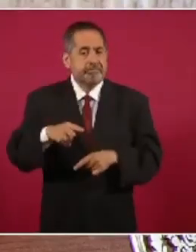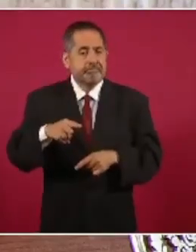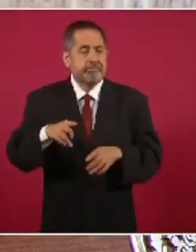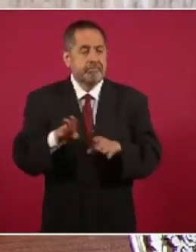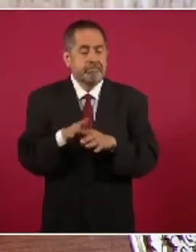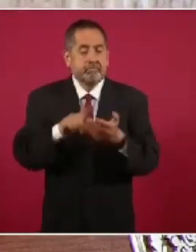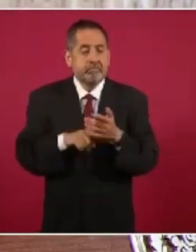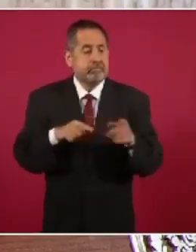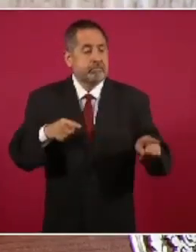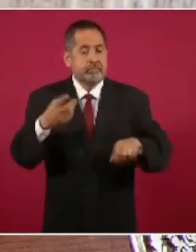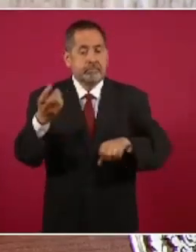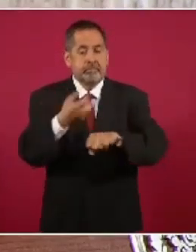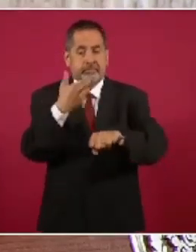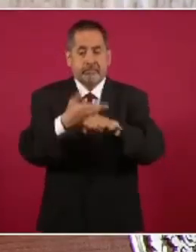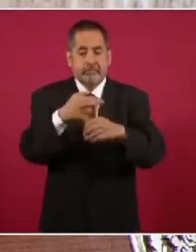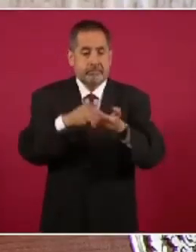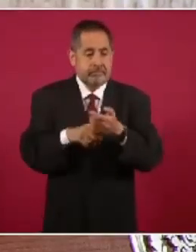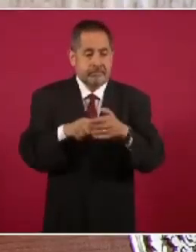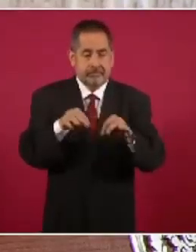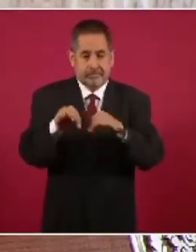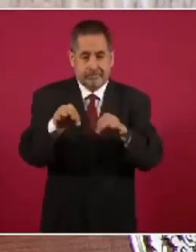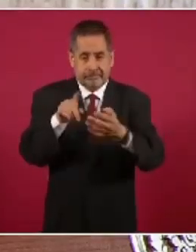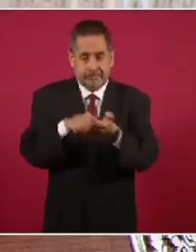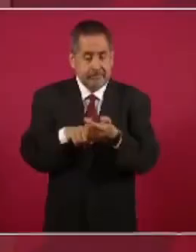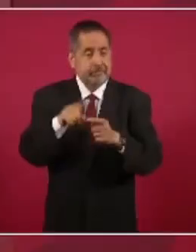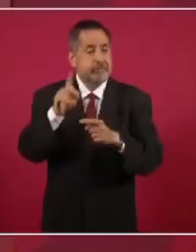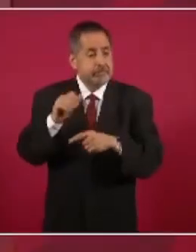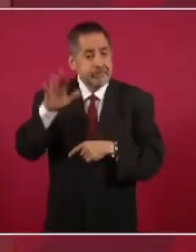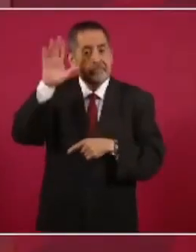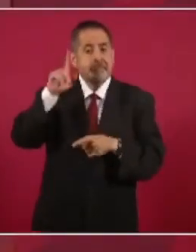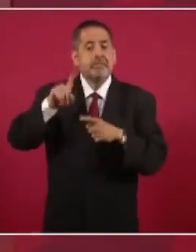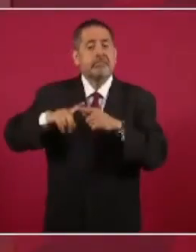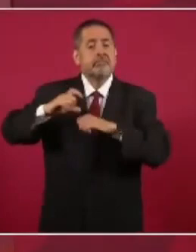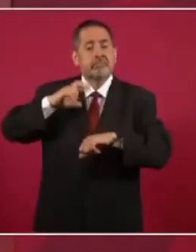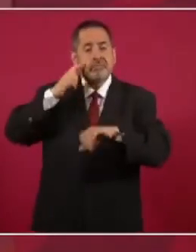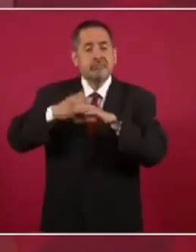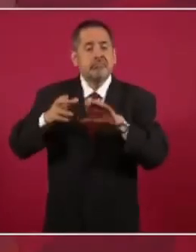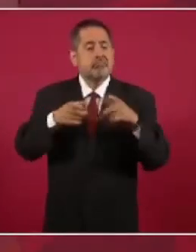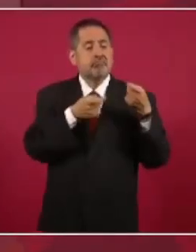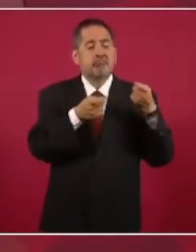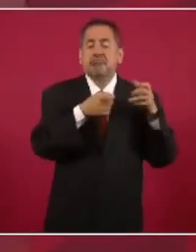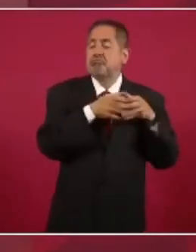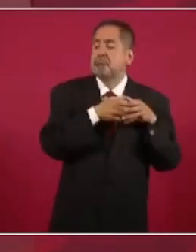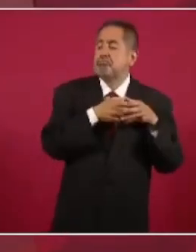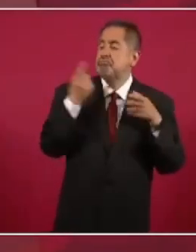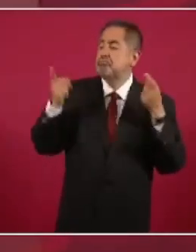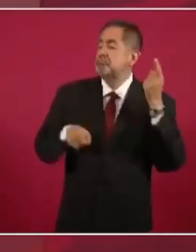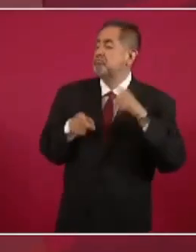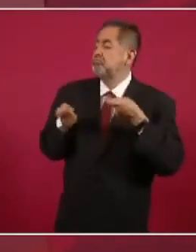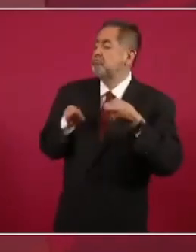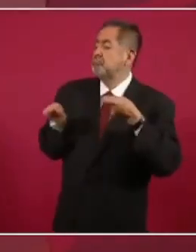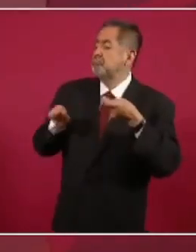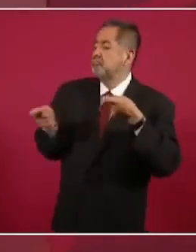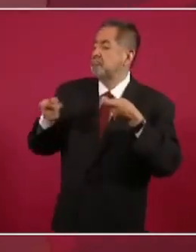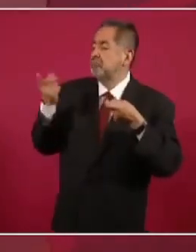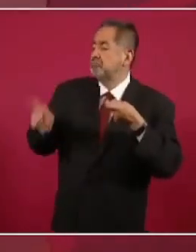la Secretaría del Trabajo era manejada por los magnates.